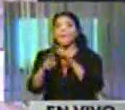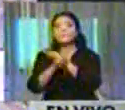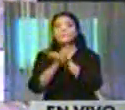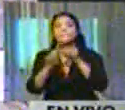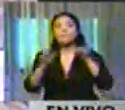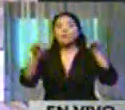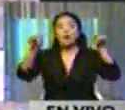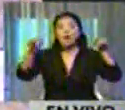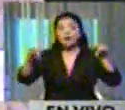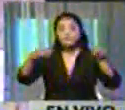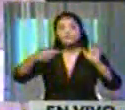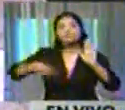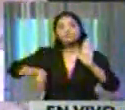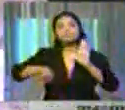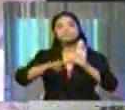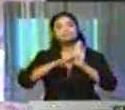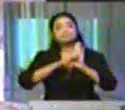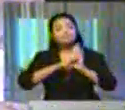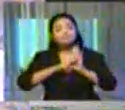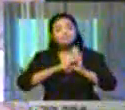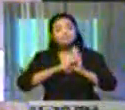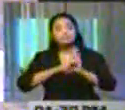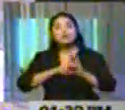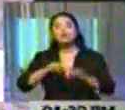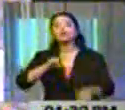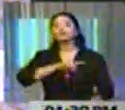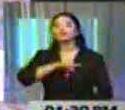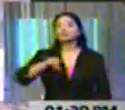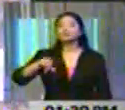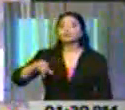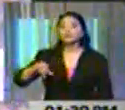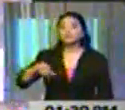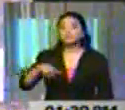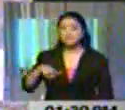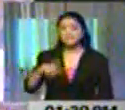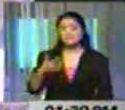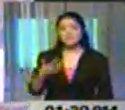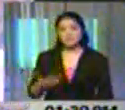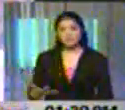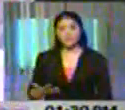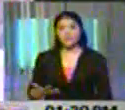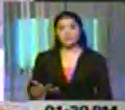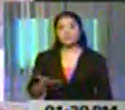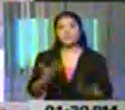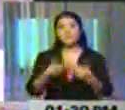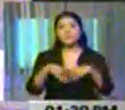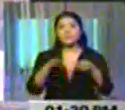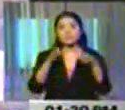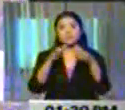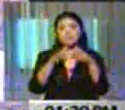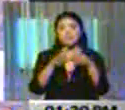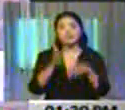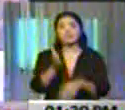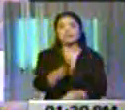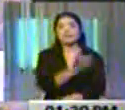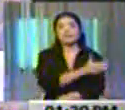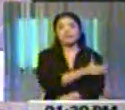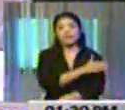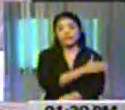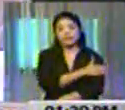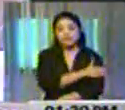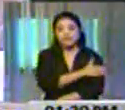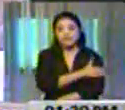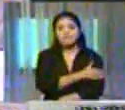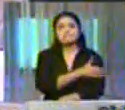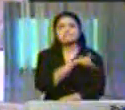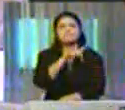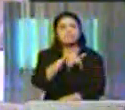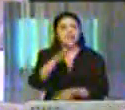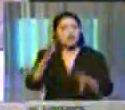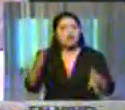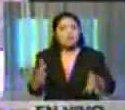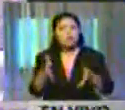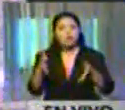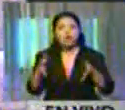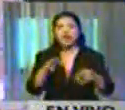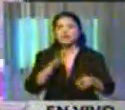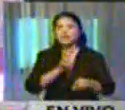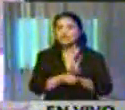afirmamos que la razón por la cual la dirigencia opositora ha venido fomentando